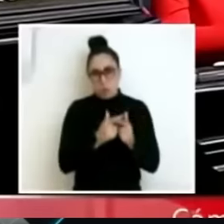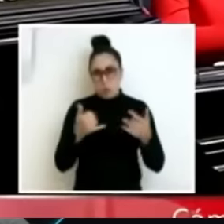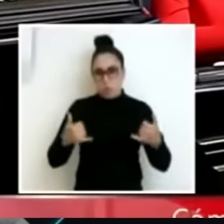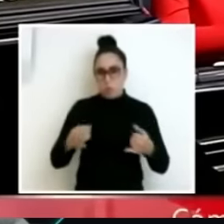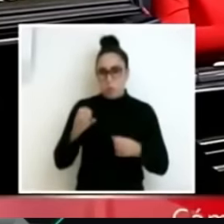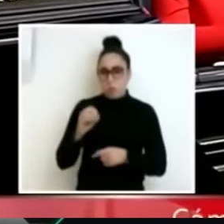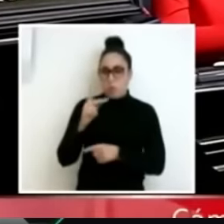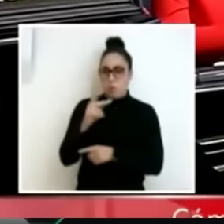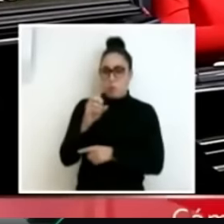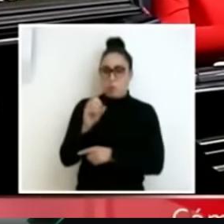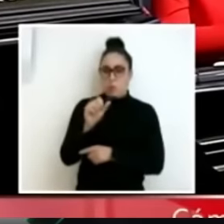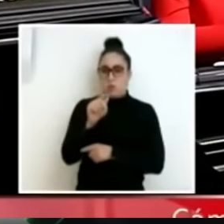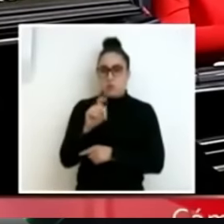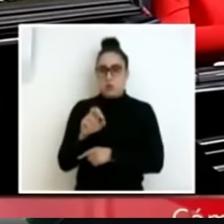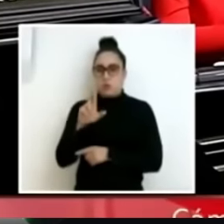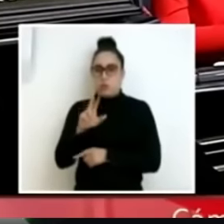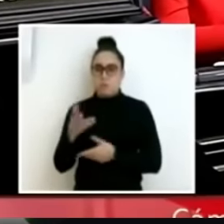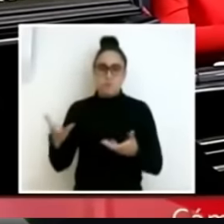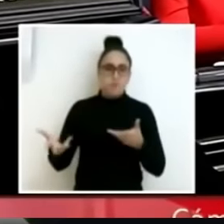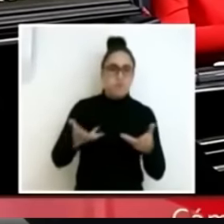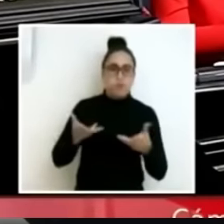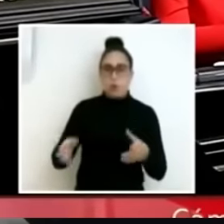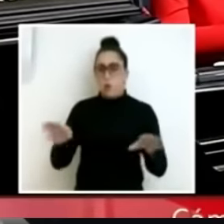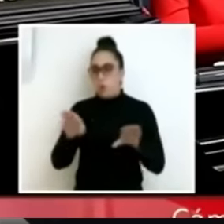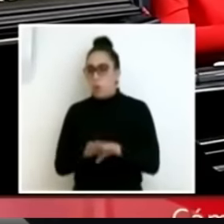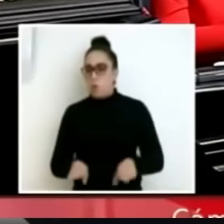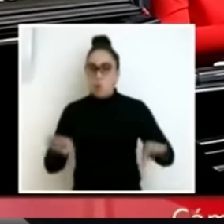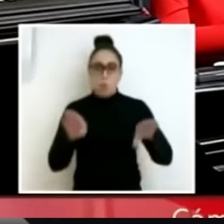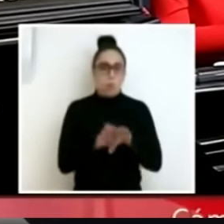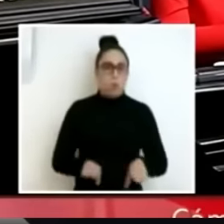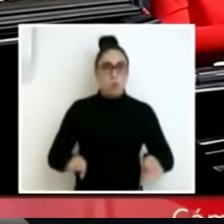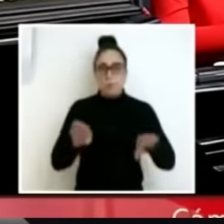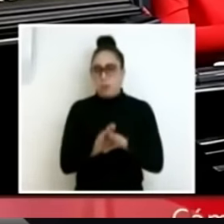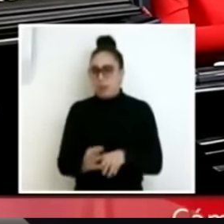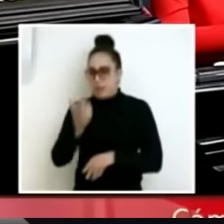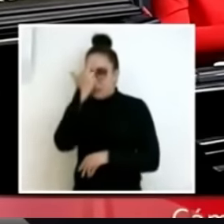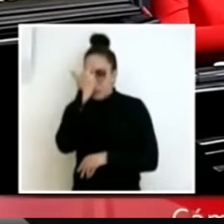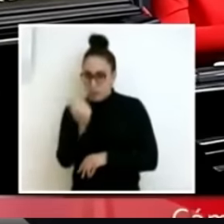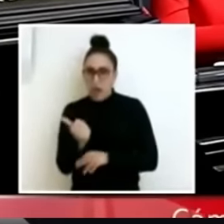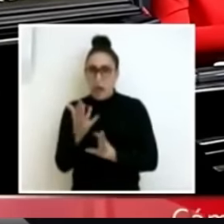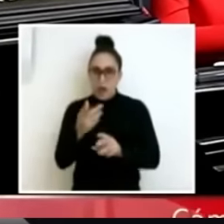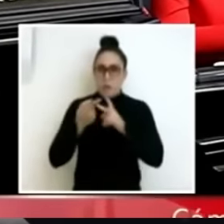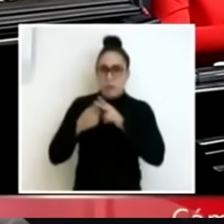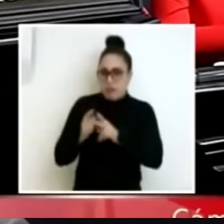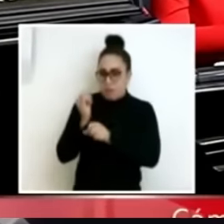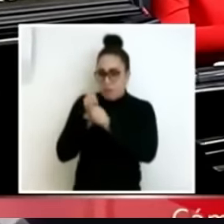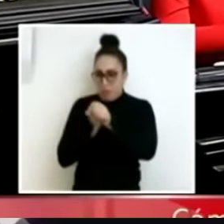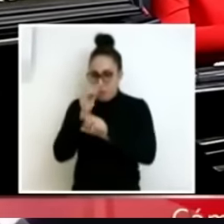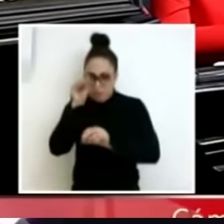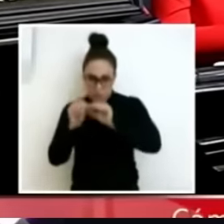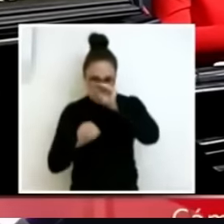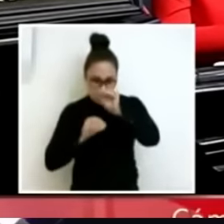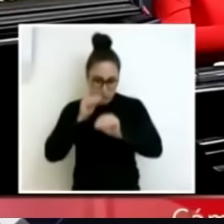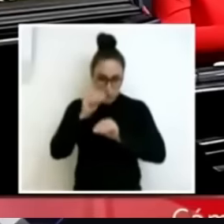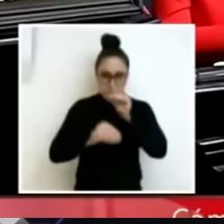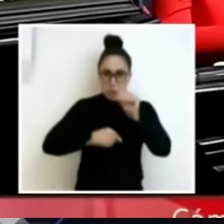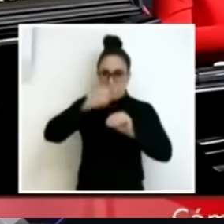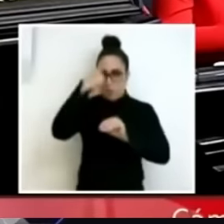construyen, no propuestas, construyen una narrativa mediática,